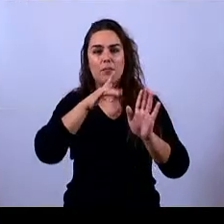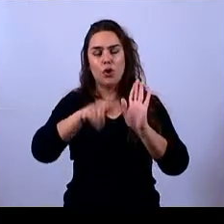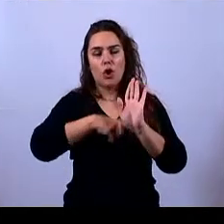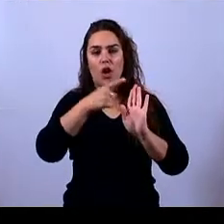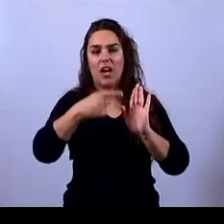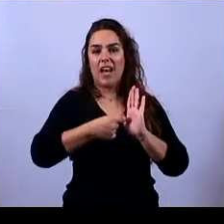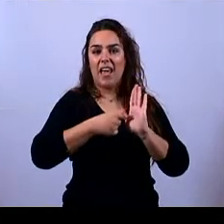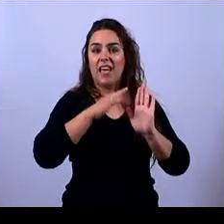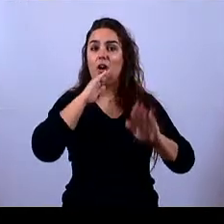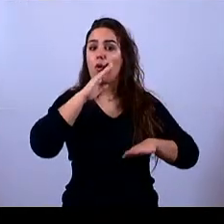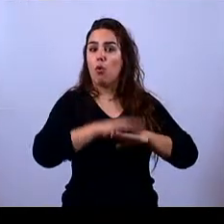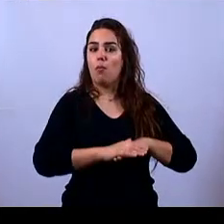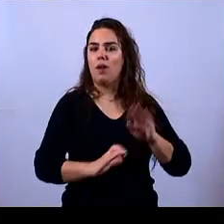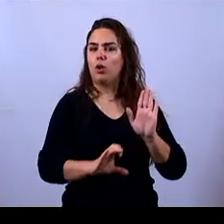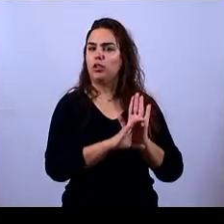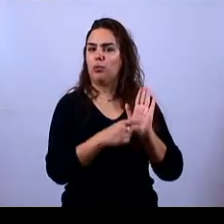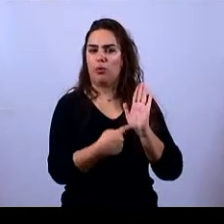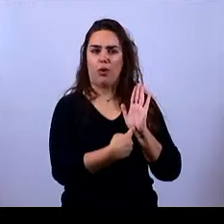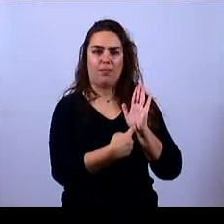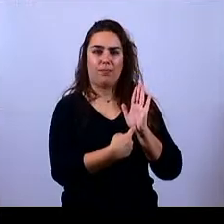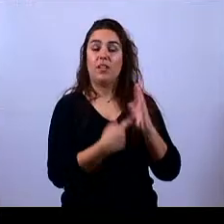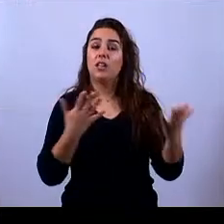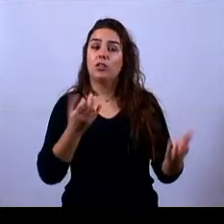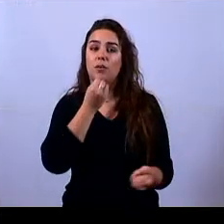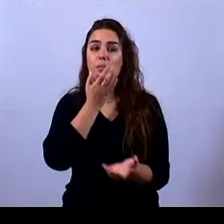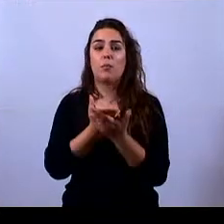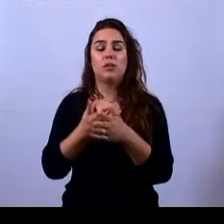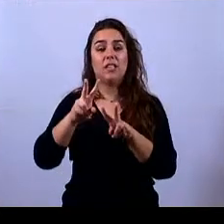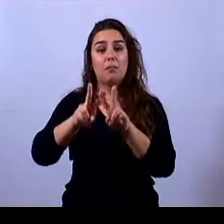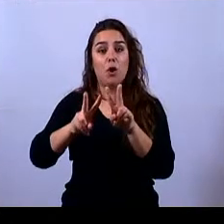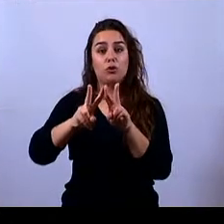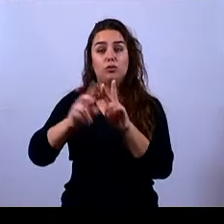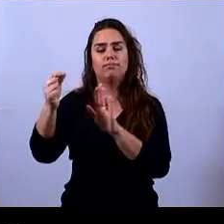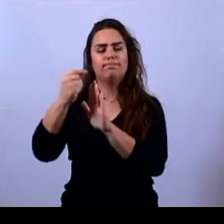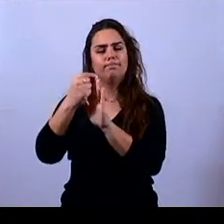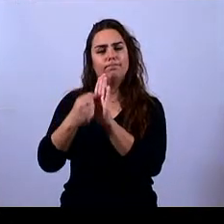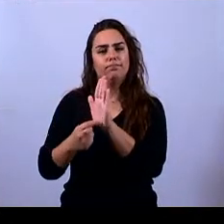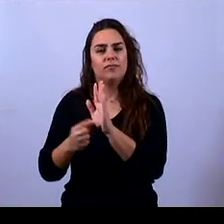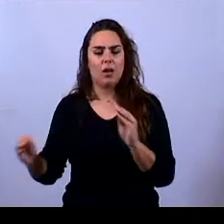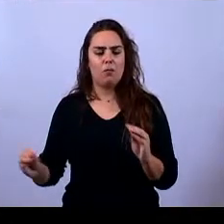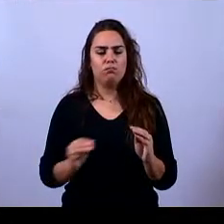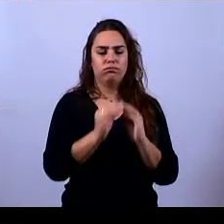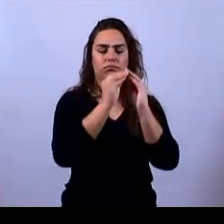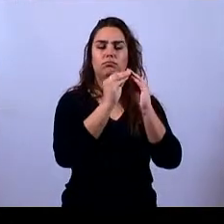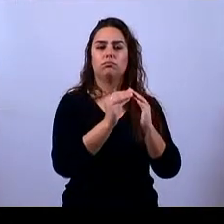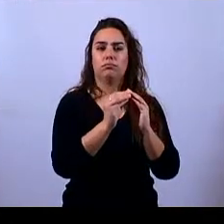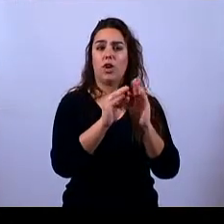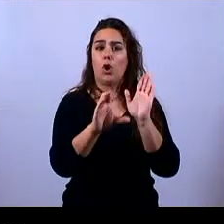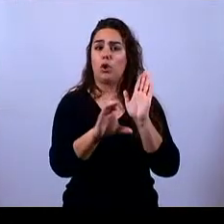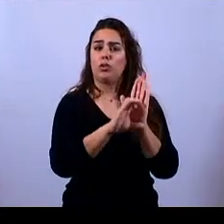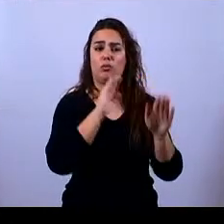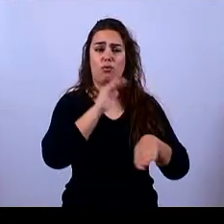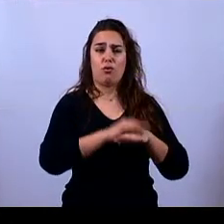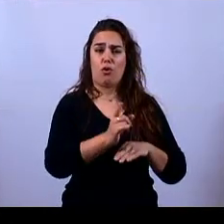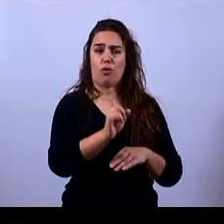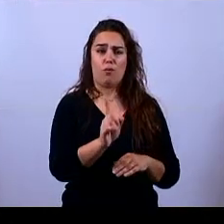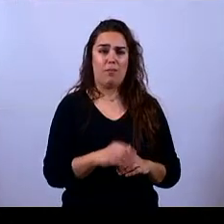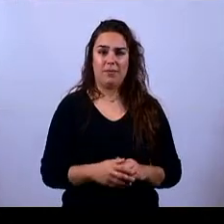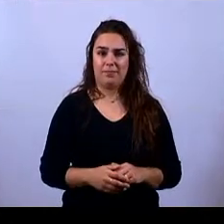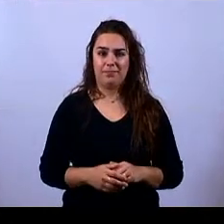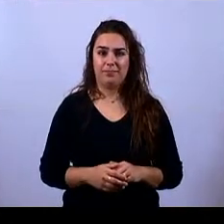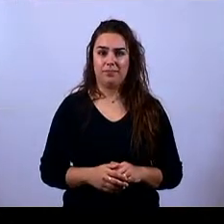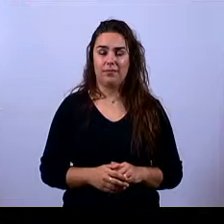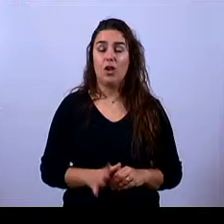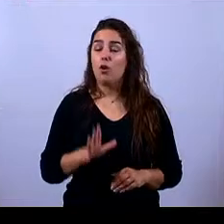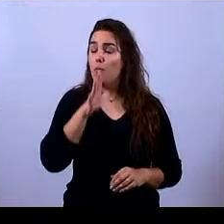vigente y la Constitución, y la propuesta de Vox tiene a todas luces visos de inconstitucionalidad. La razón